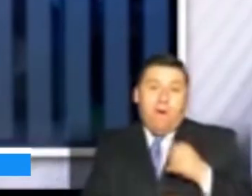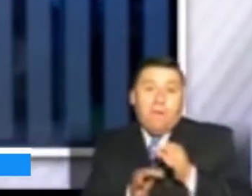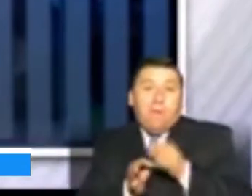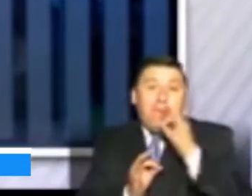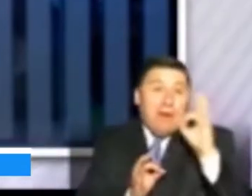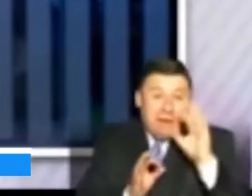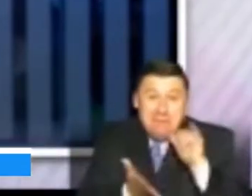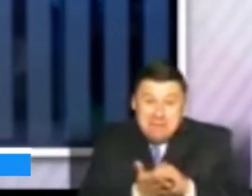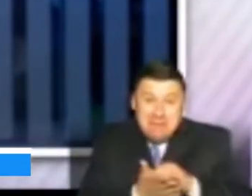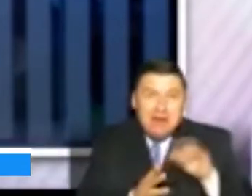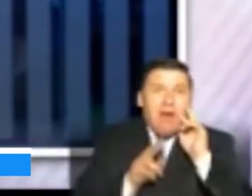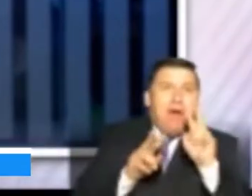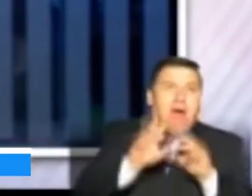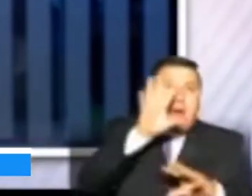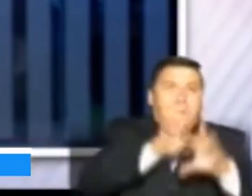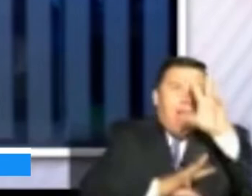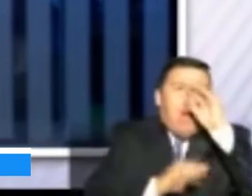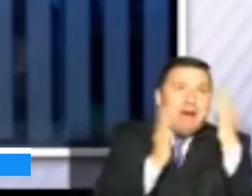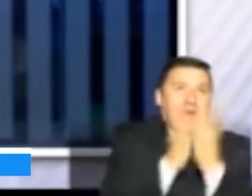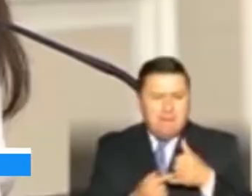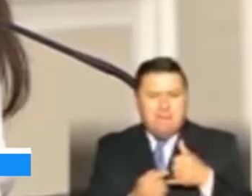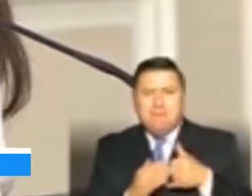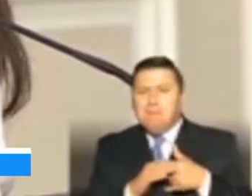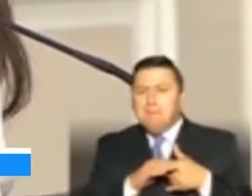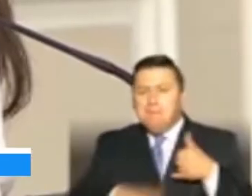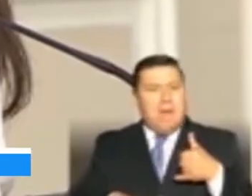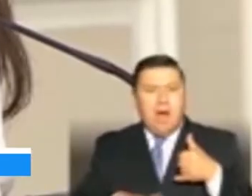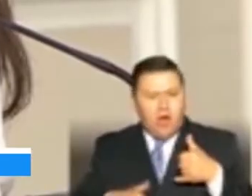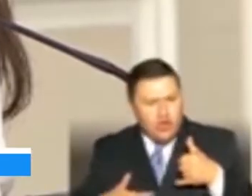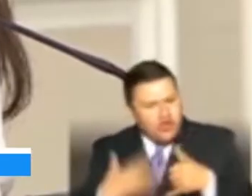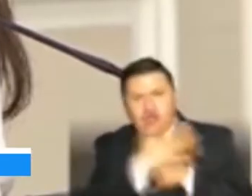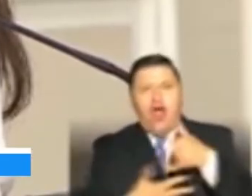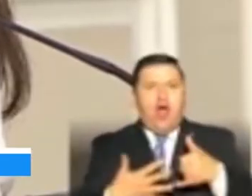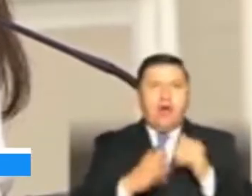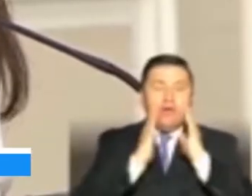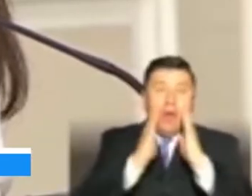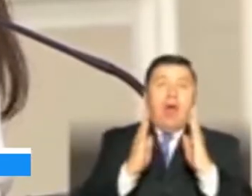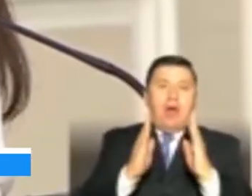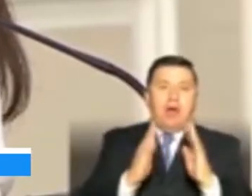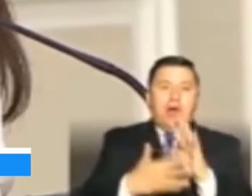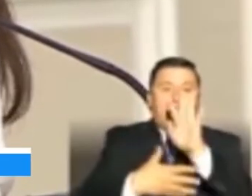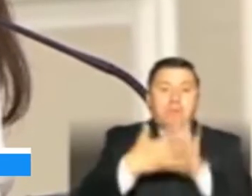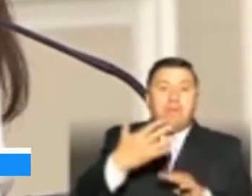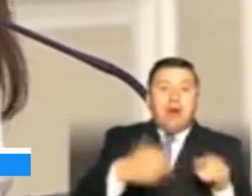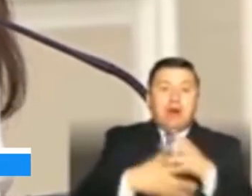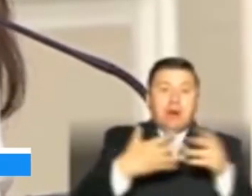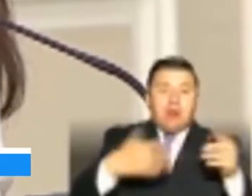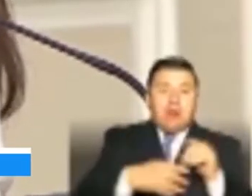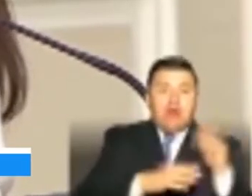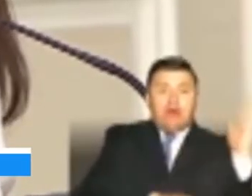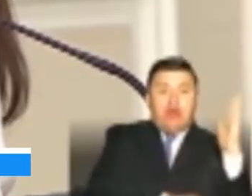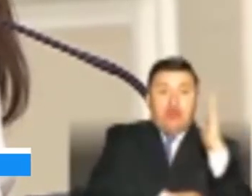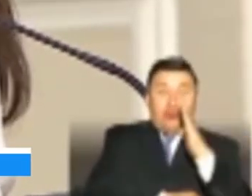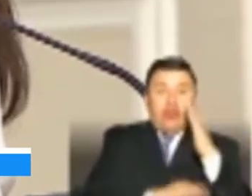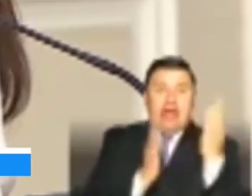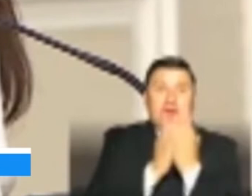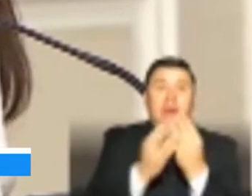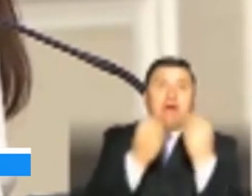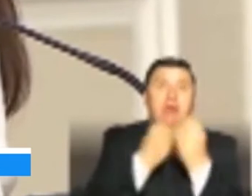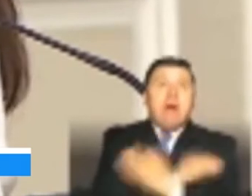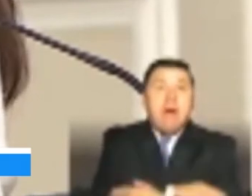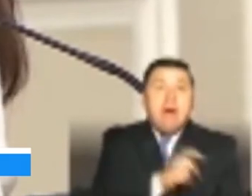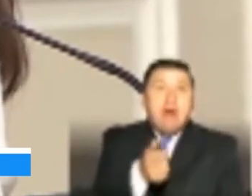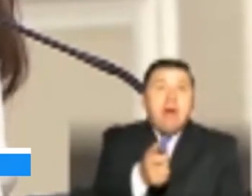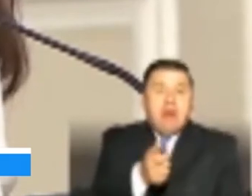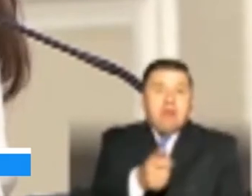región podrán aprender a través de la televisión pública. Y llegarle a todo el país con una parrilla de programación que va todo el día, presidente. Mi Señal